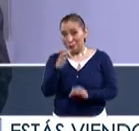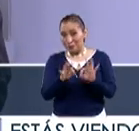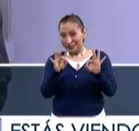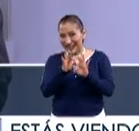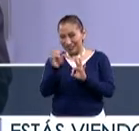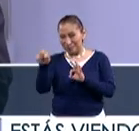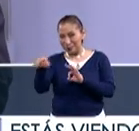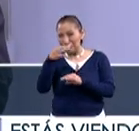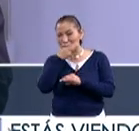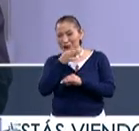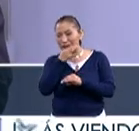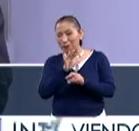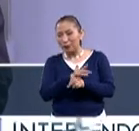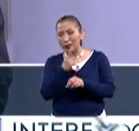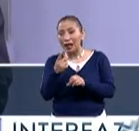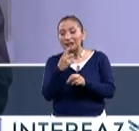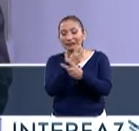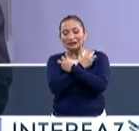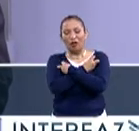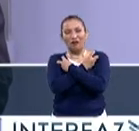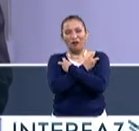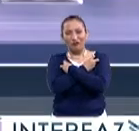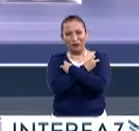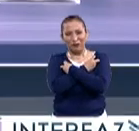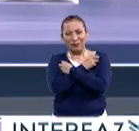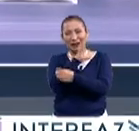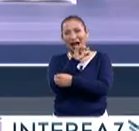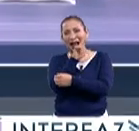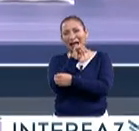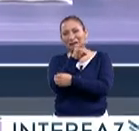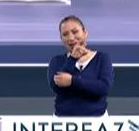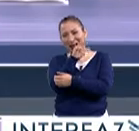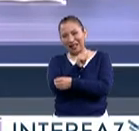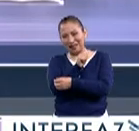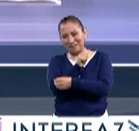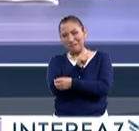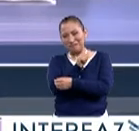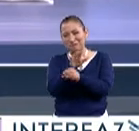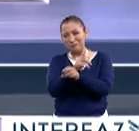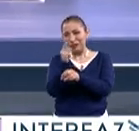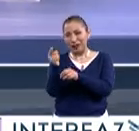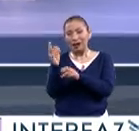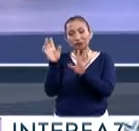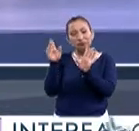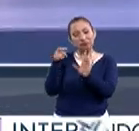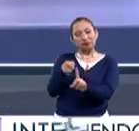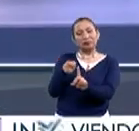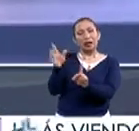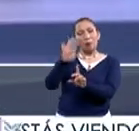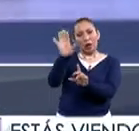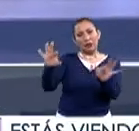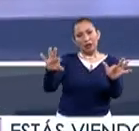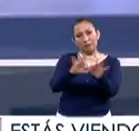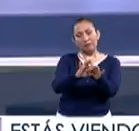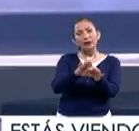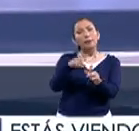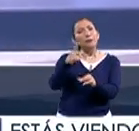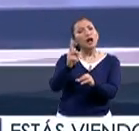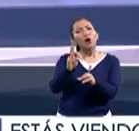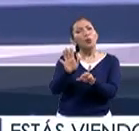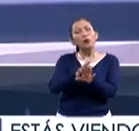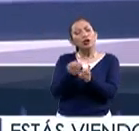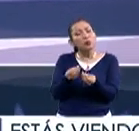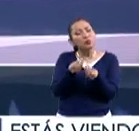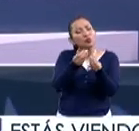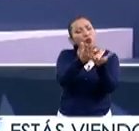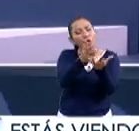de estas celebraciones es la calavera, ¿no? Obviamente, pues tiene que ver una cuestión directa con la muerte, pero ¿por qué se le